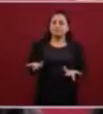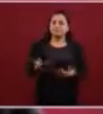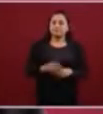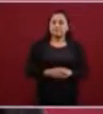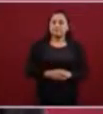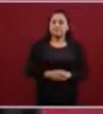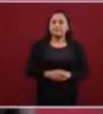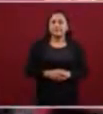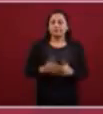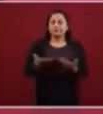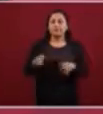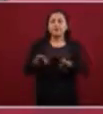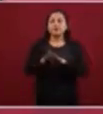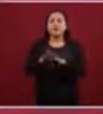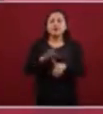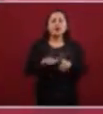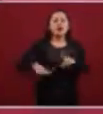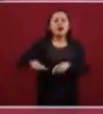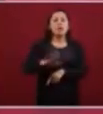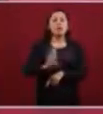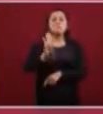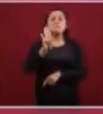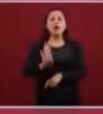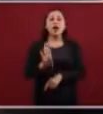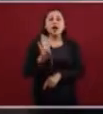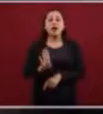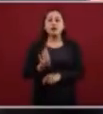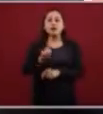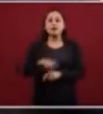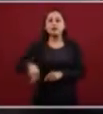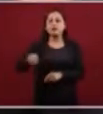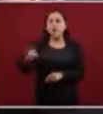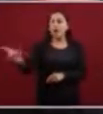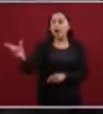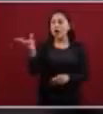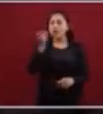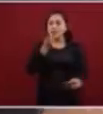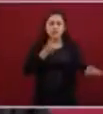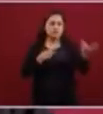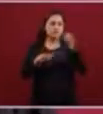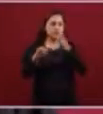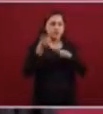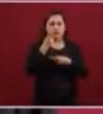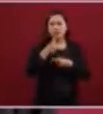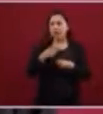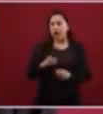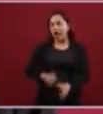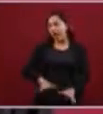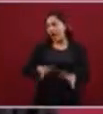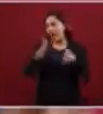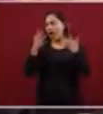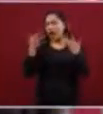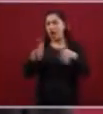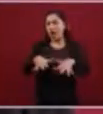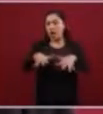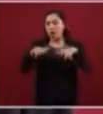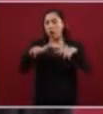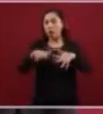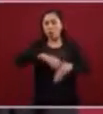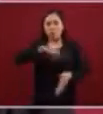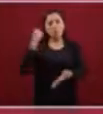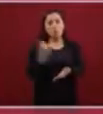por encimita, por lo superficial, por el escándalo, por lo amarillo, por la nota